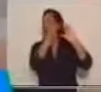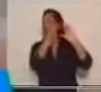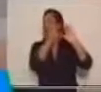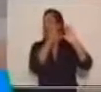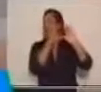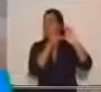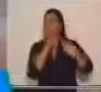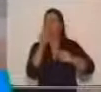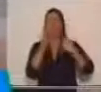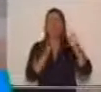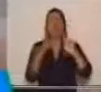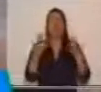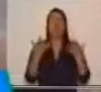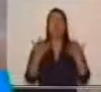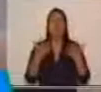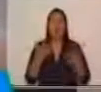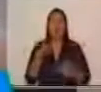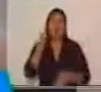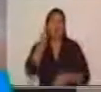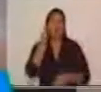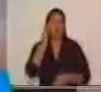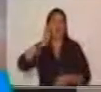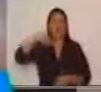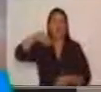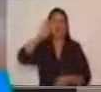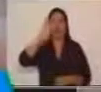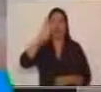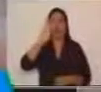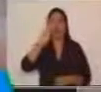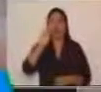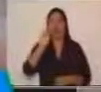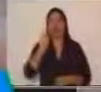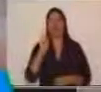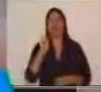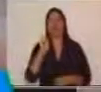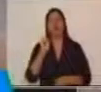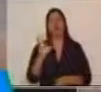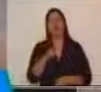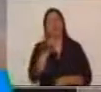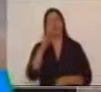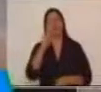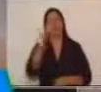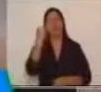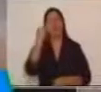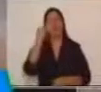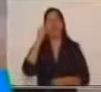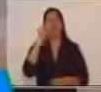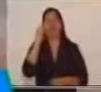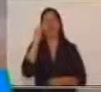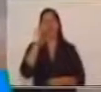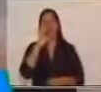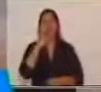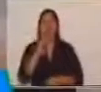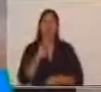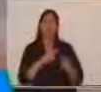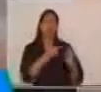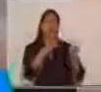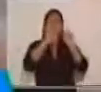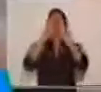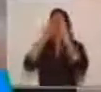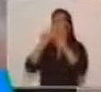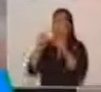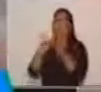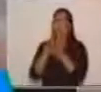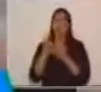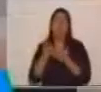género lírico. Puedo comprender, por ejemplo, el poema de la monja blanca, La Niña de Guatemala de José Martí